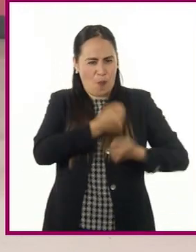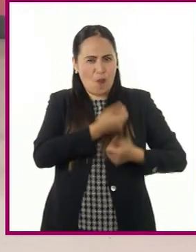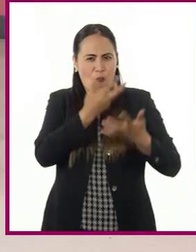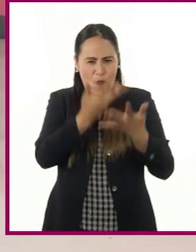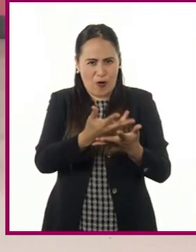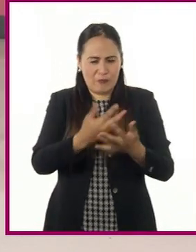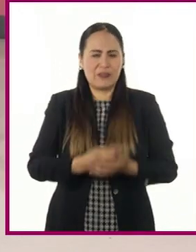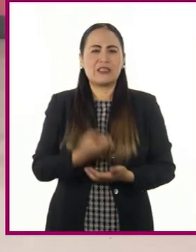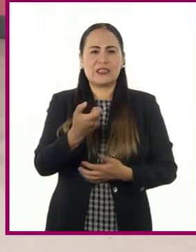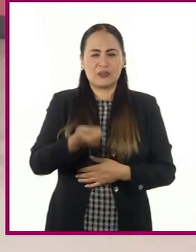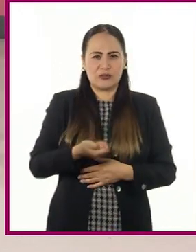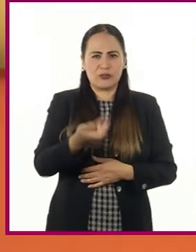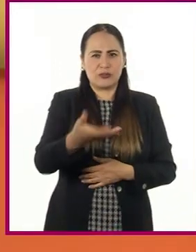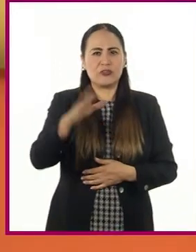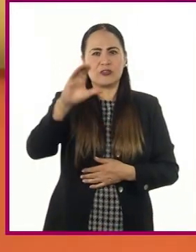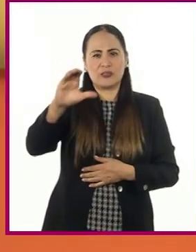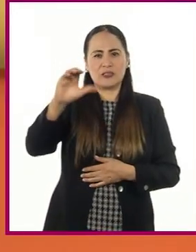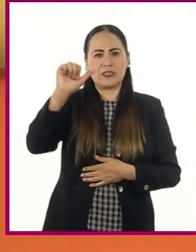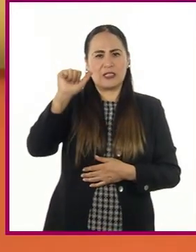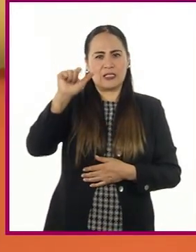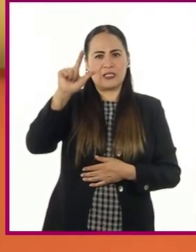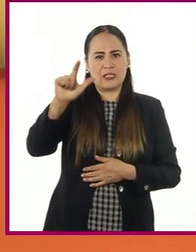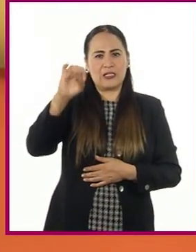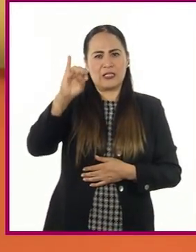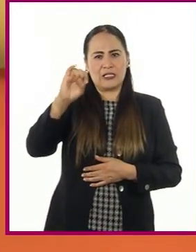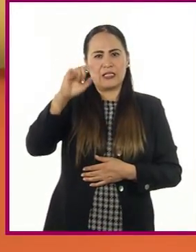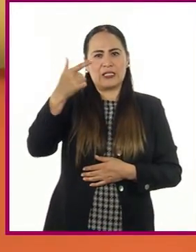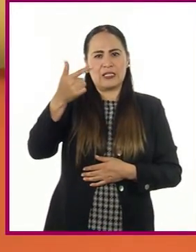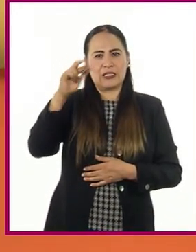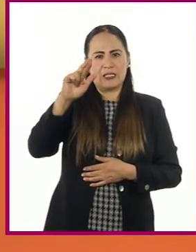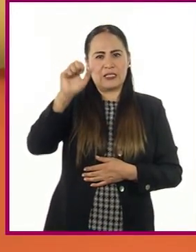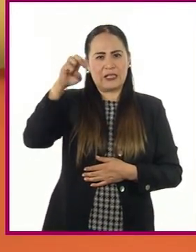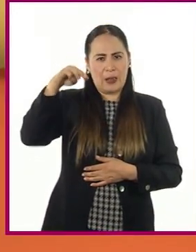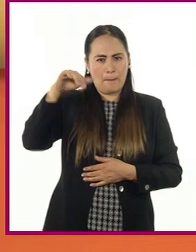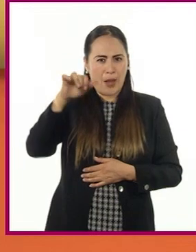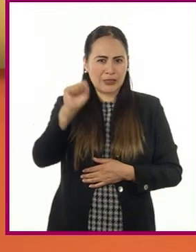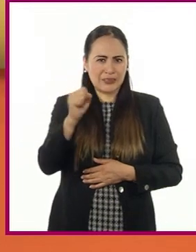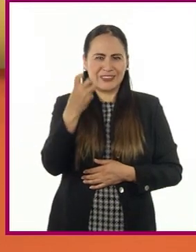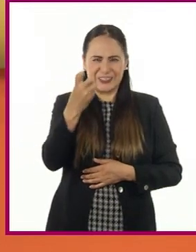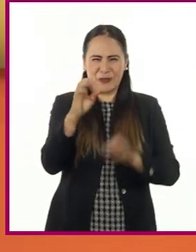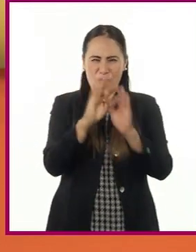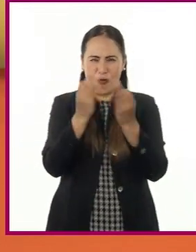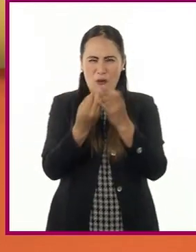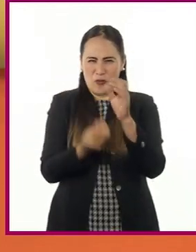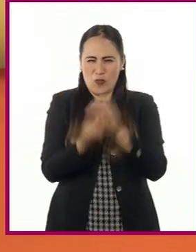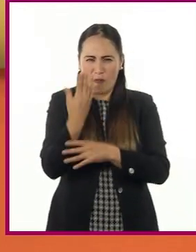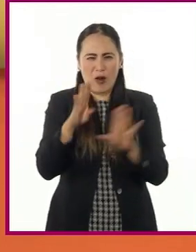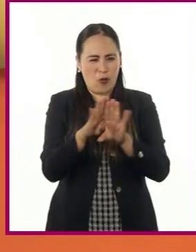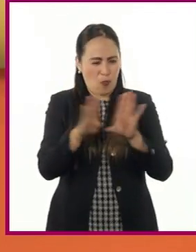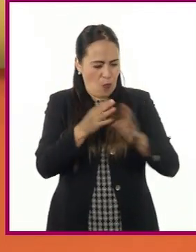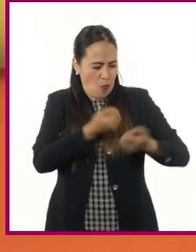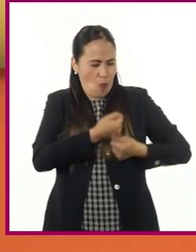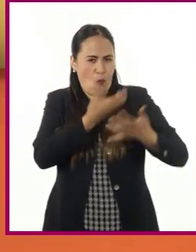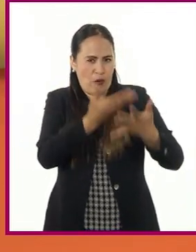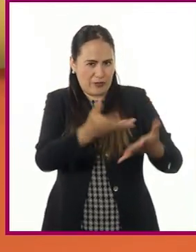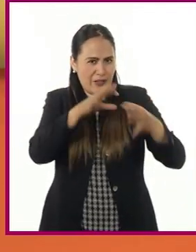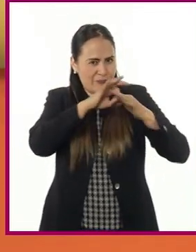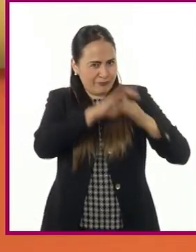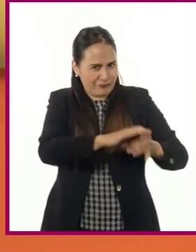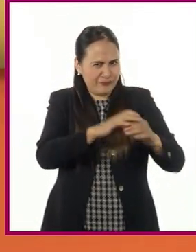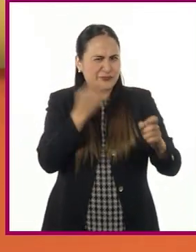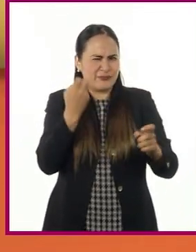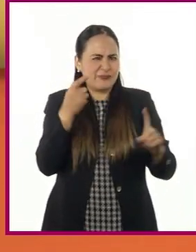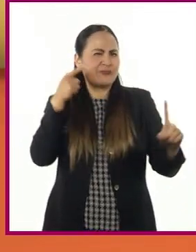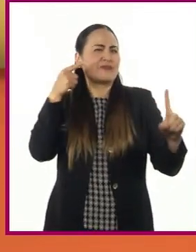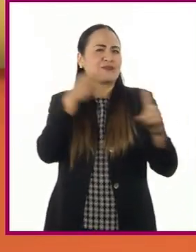poemas se llaman caligramas y representan una nueva forma de acercarse al poema, que tiene por objetivo dar